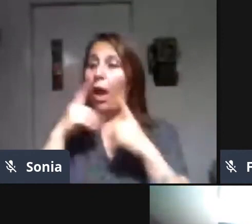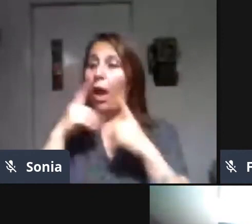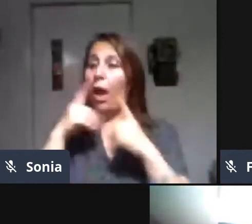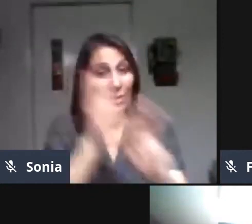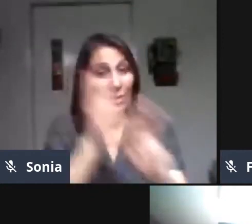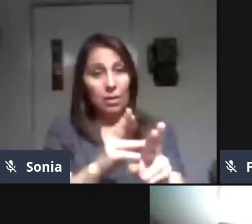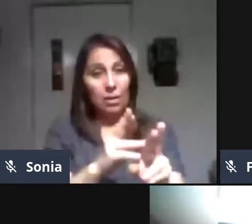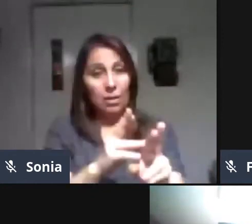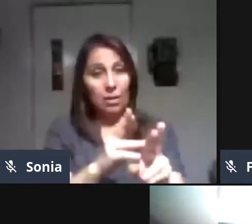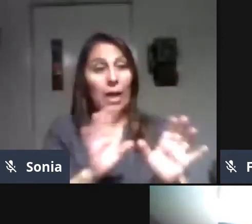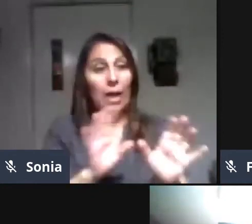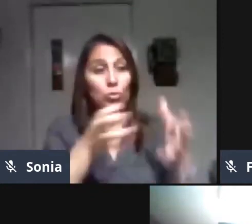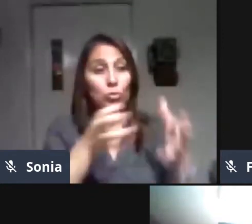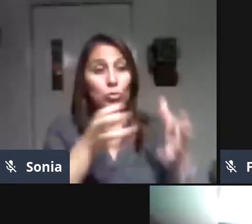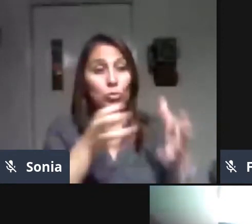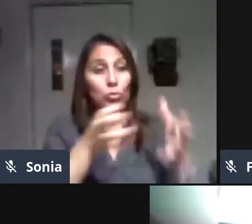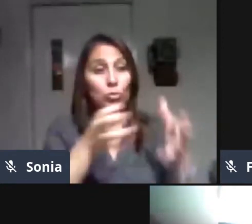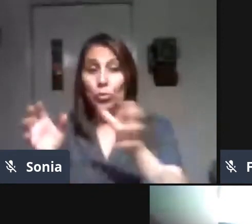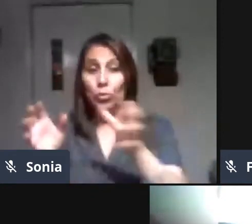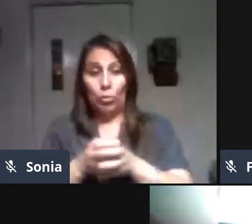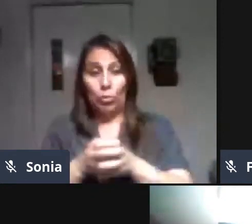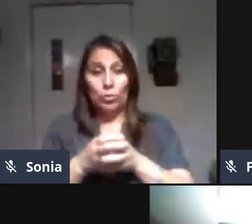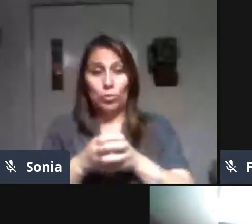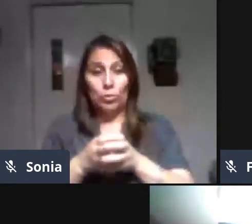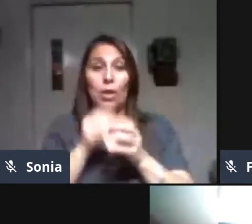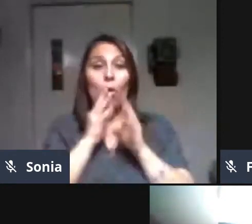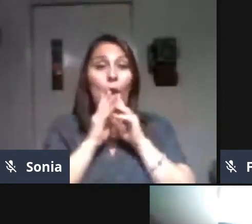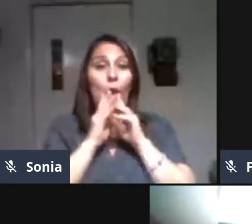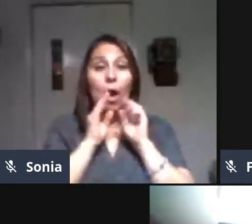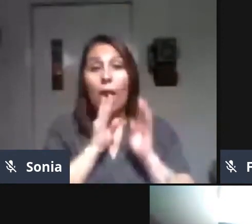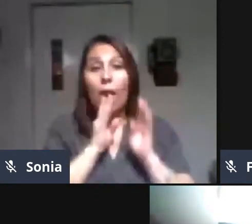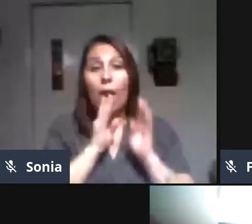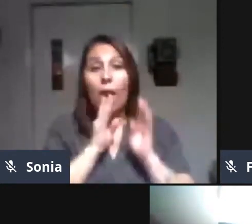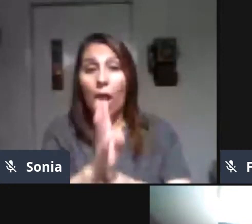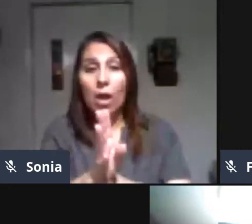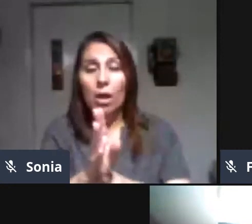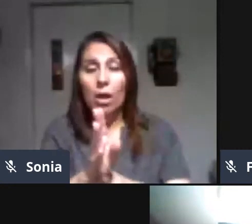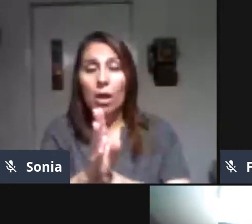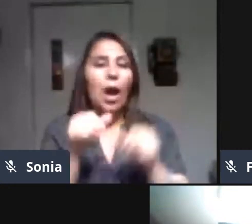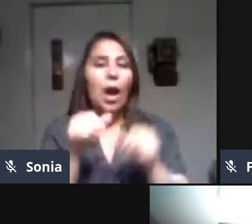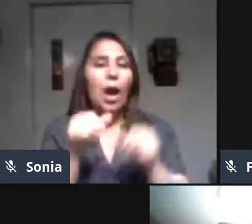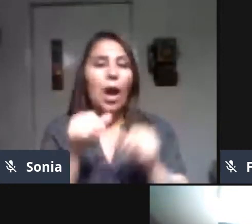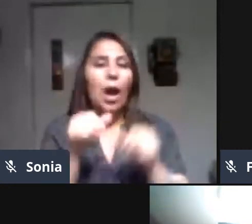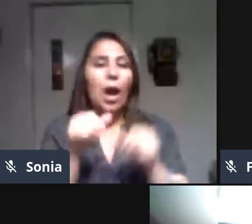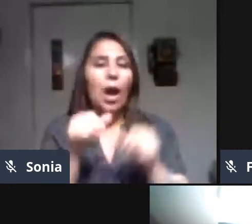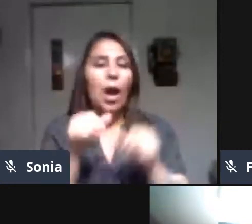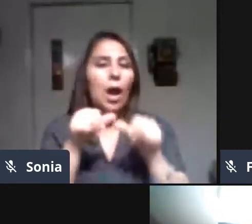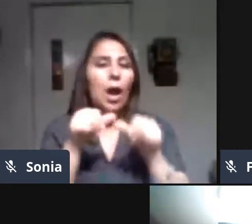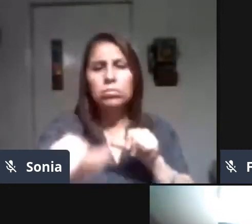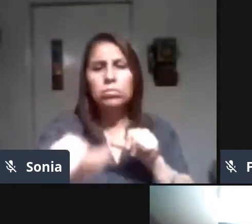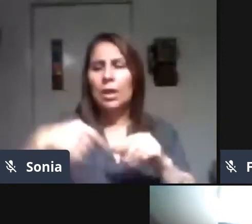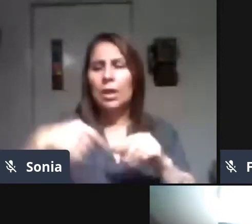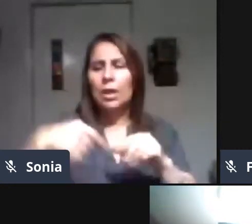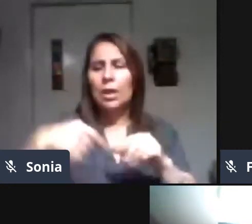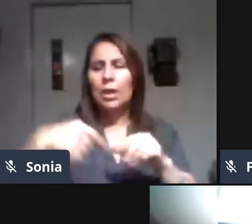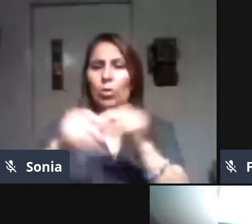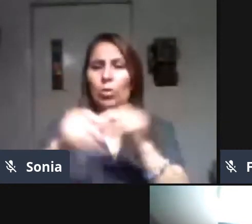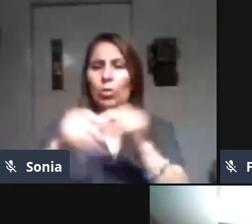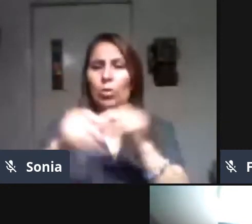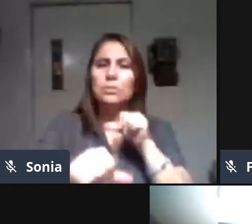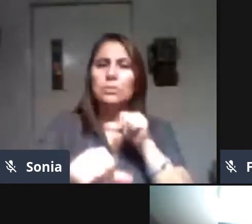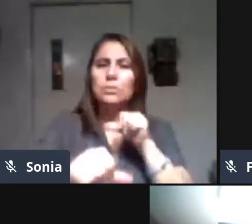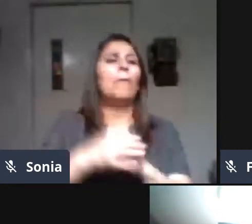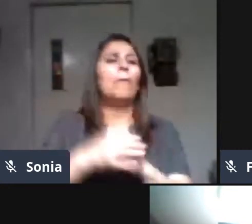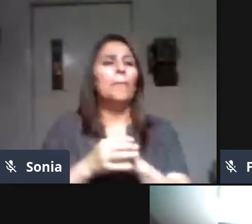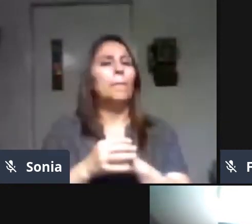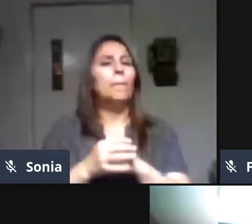de la oralidad han podido conservar toda su tradición esto me parece que es fundamental es fundamental hacer esas preguntas si